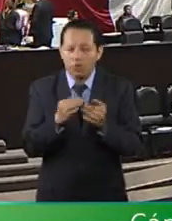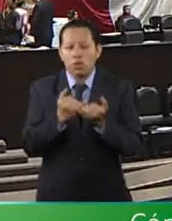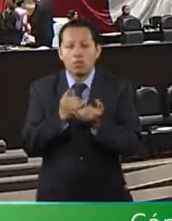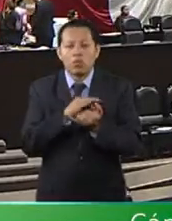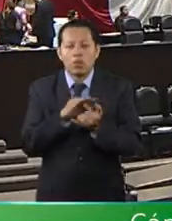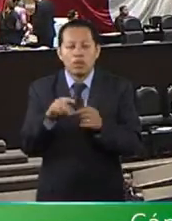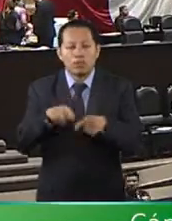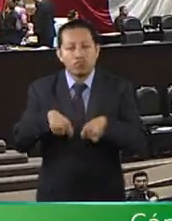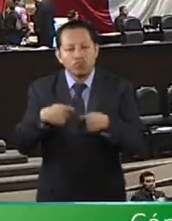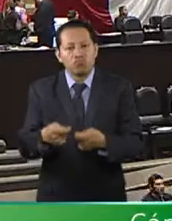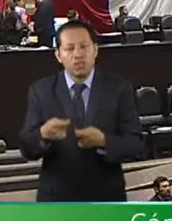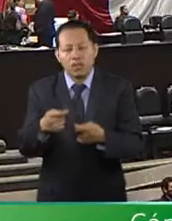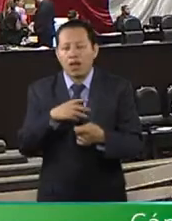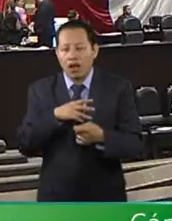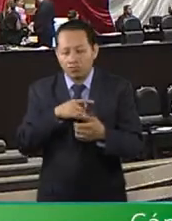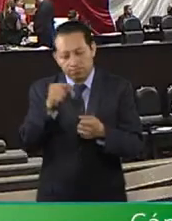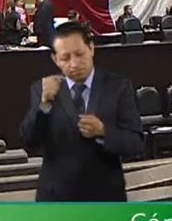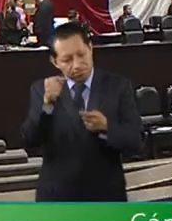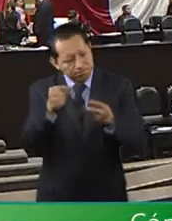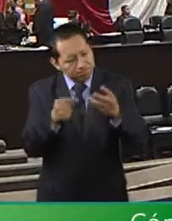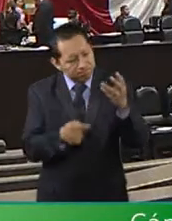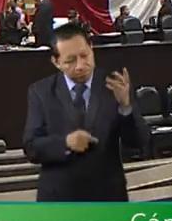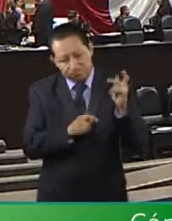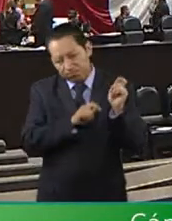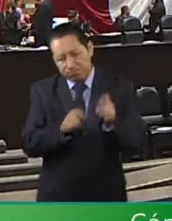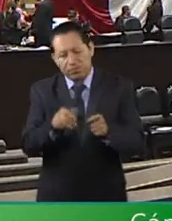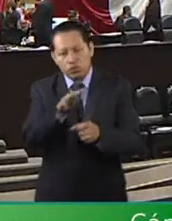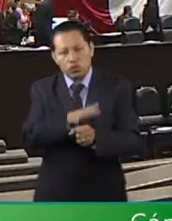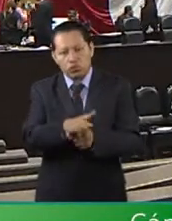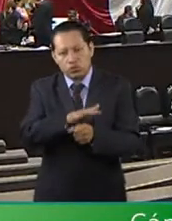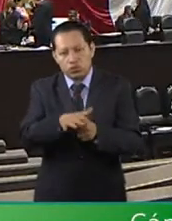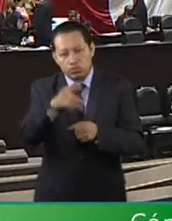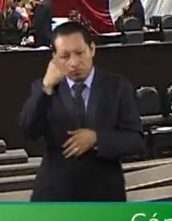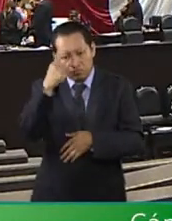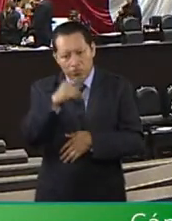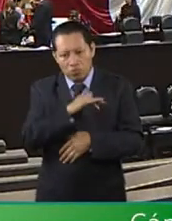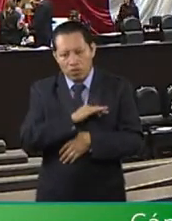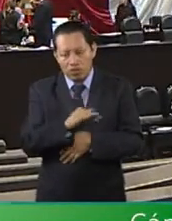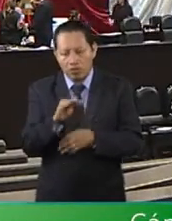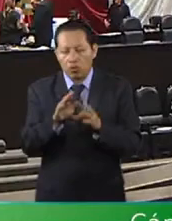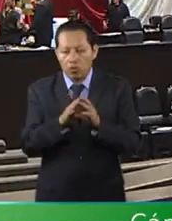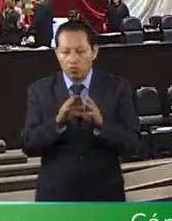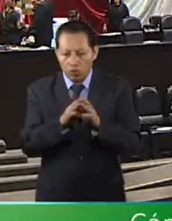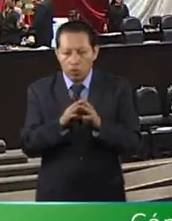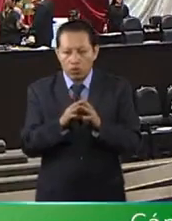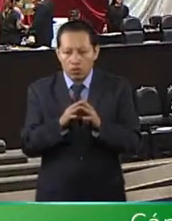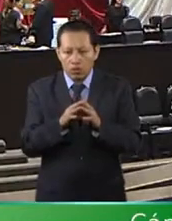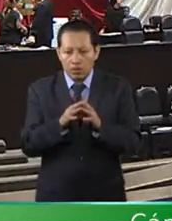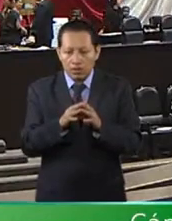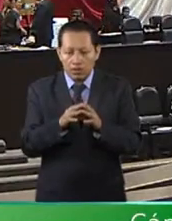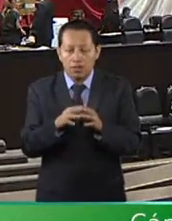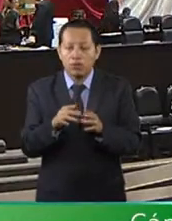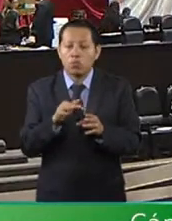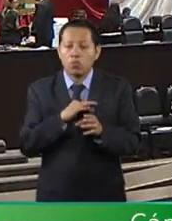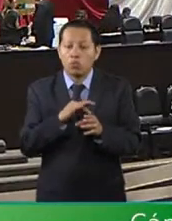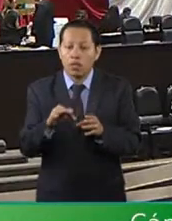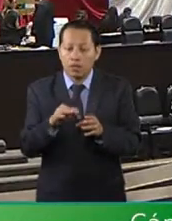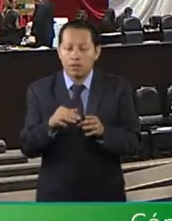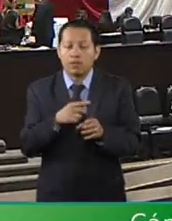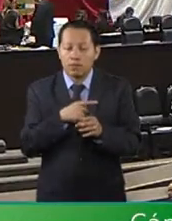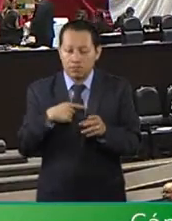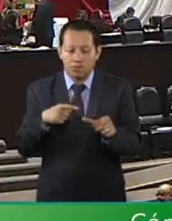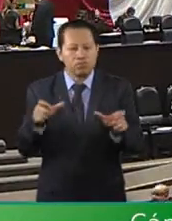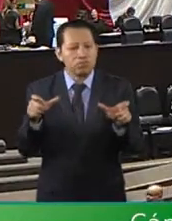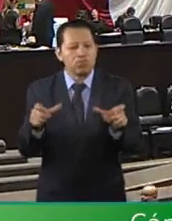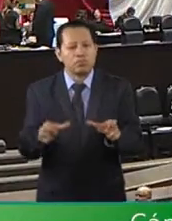las herramientas suficientes para que puedan tener las herramientas que vengan a dar la seguridad que tanto